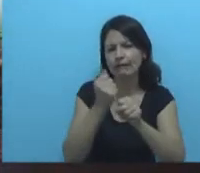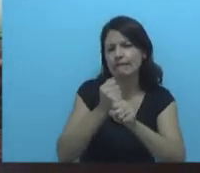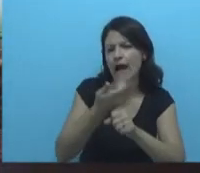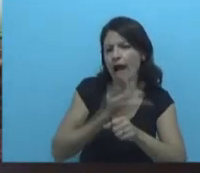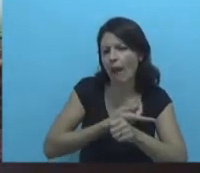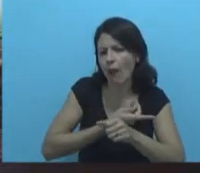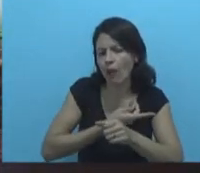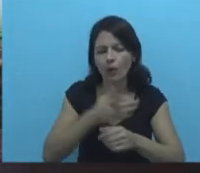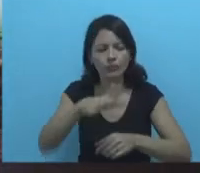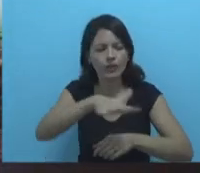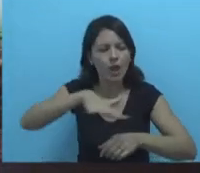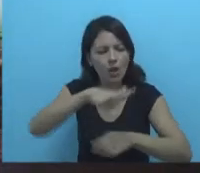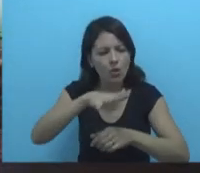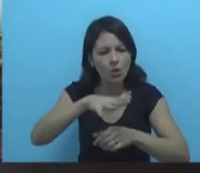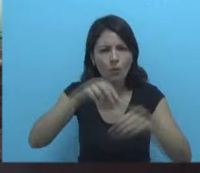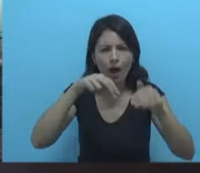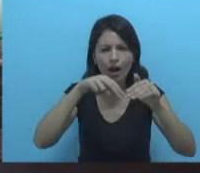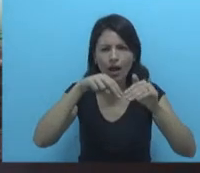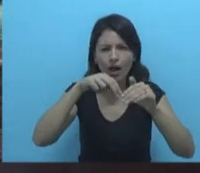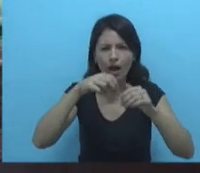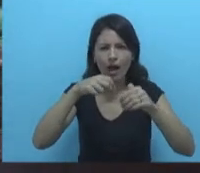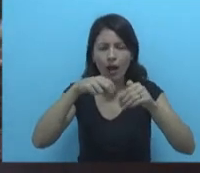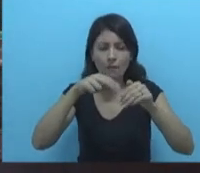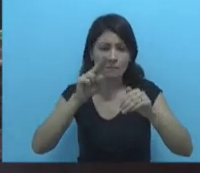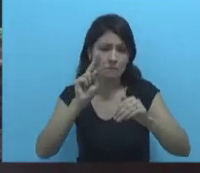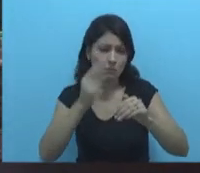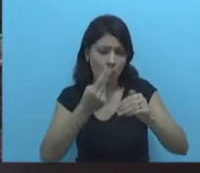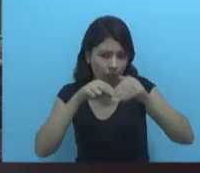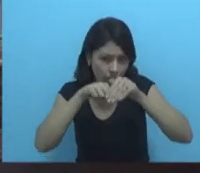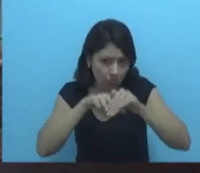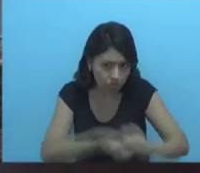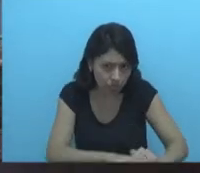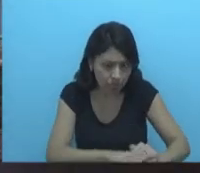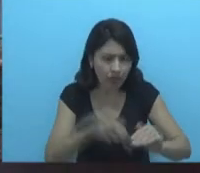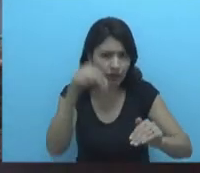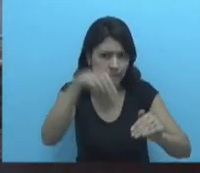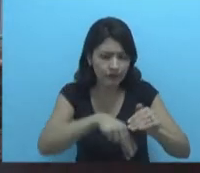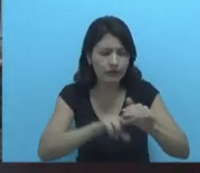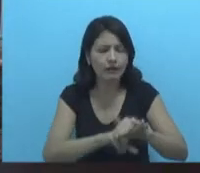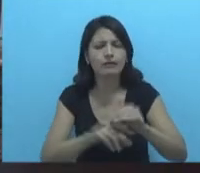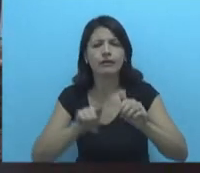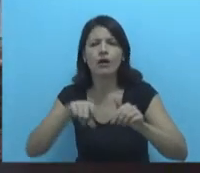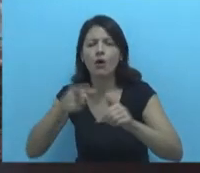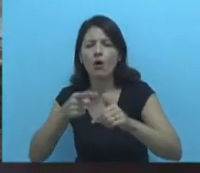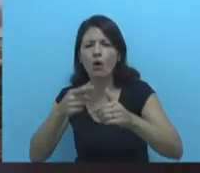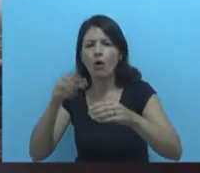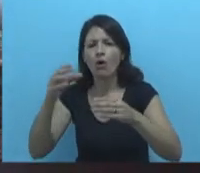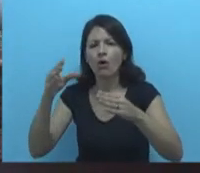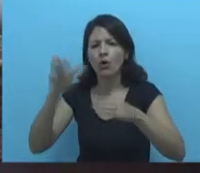tienen los trabajadores y trabajadoras del sector en el ejercicio de sus funciones.